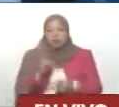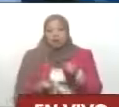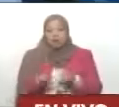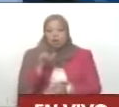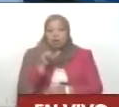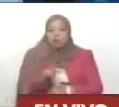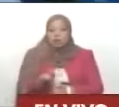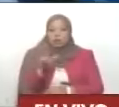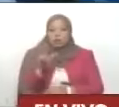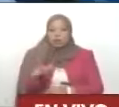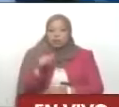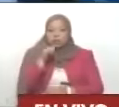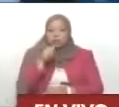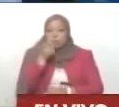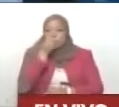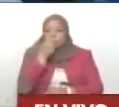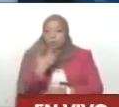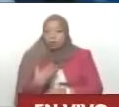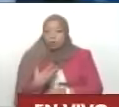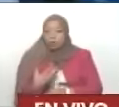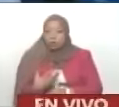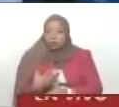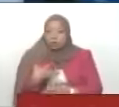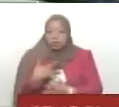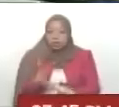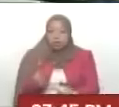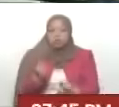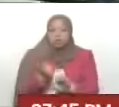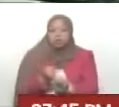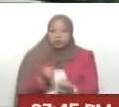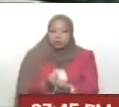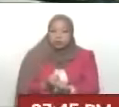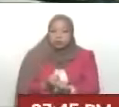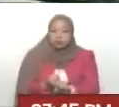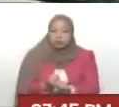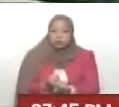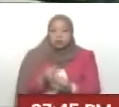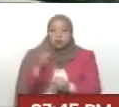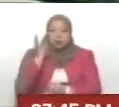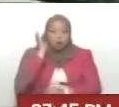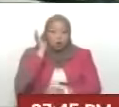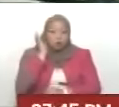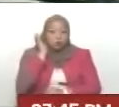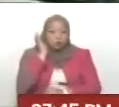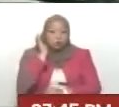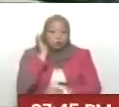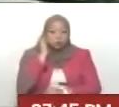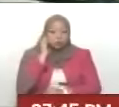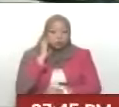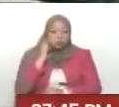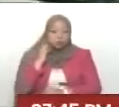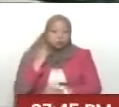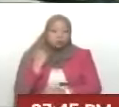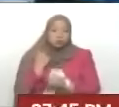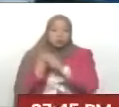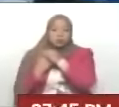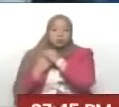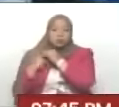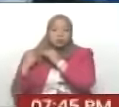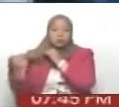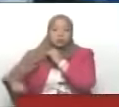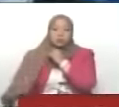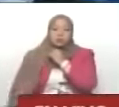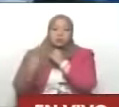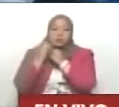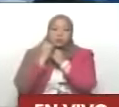tú, Mario, de buena intención, de conciencia, que a veces no